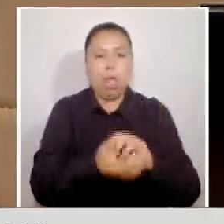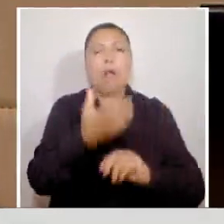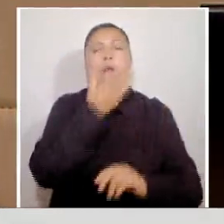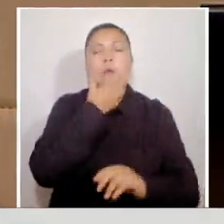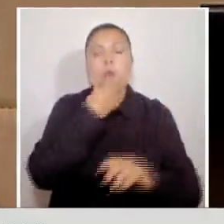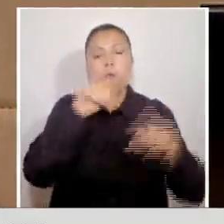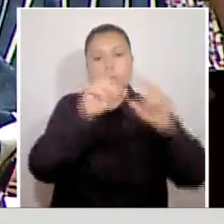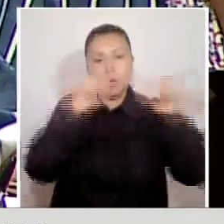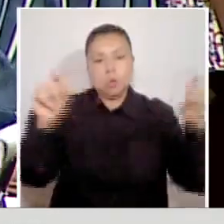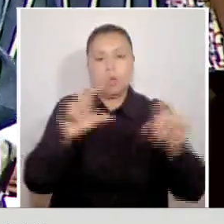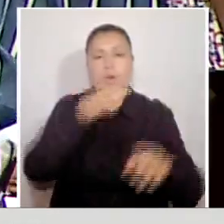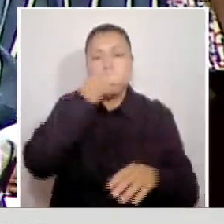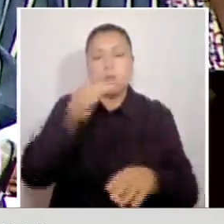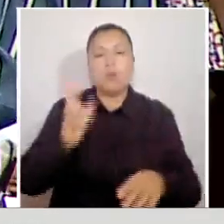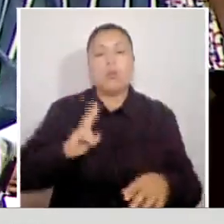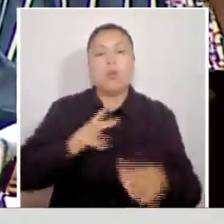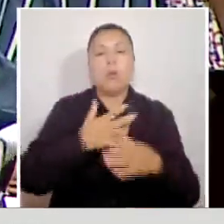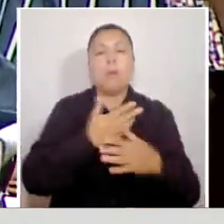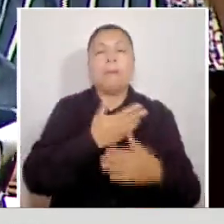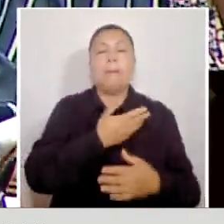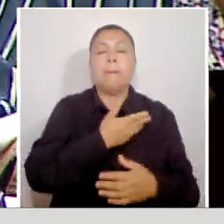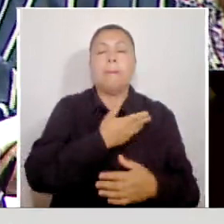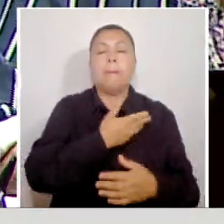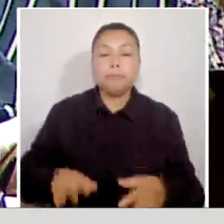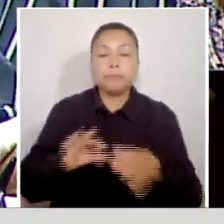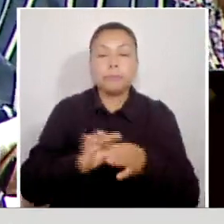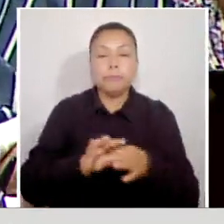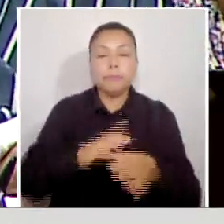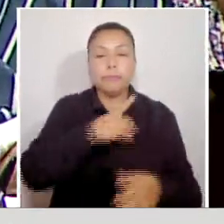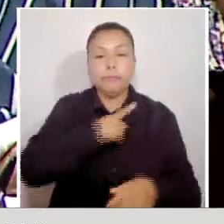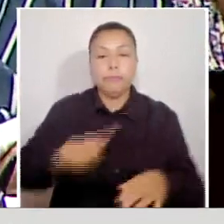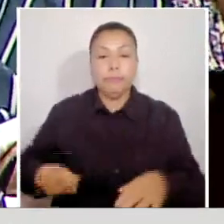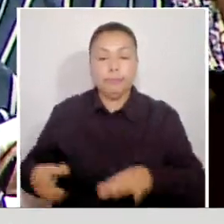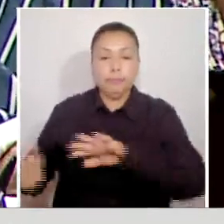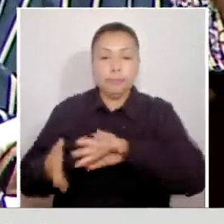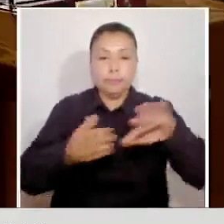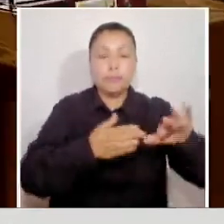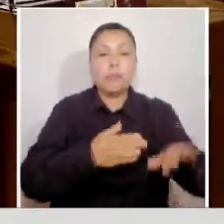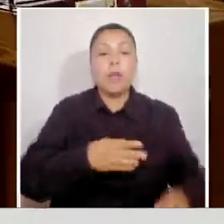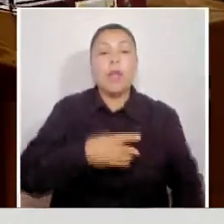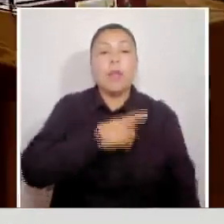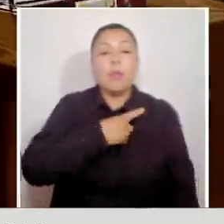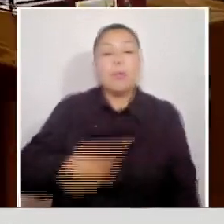Muchas gracias gracias diputado tiene la palabra Don Daniel Melo